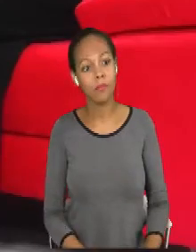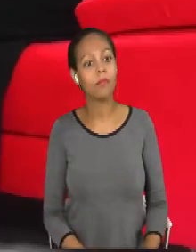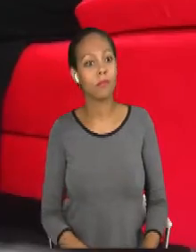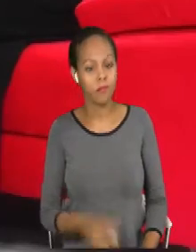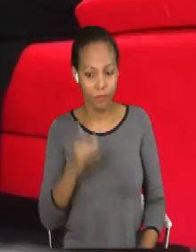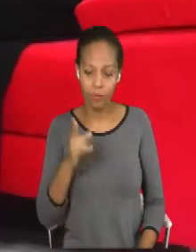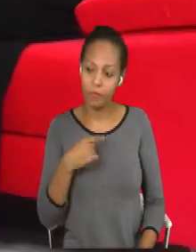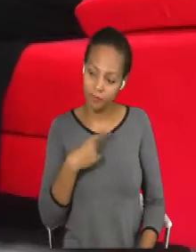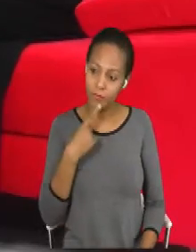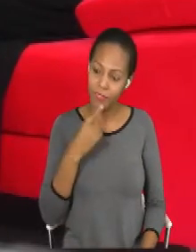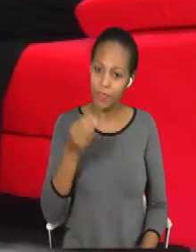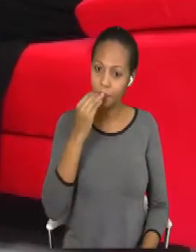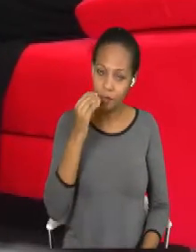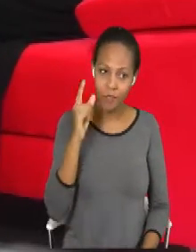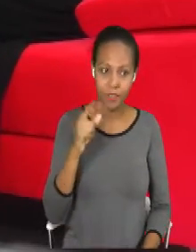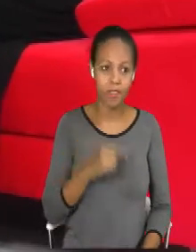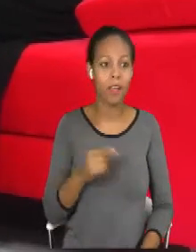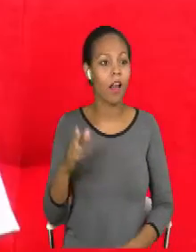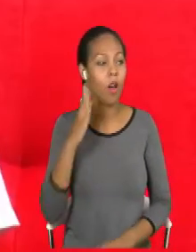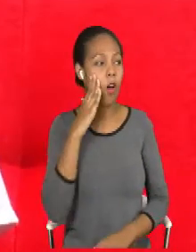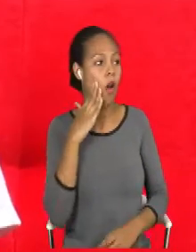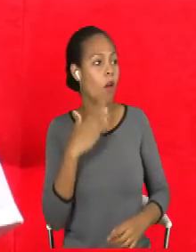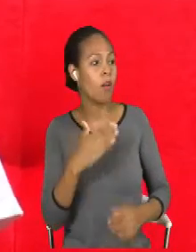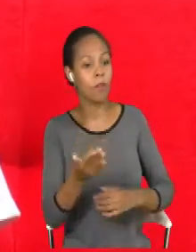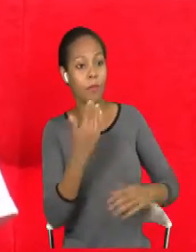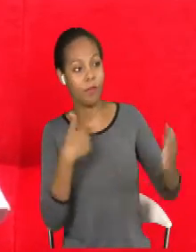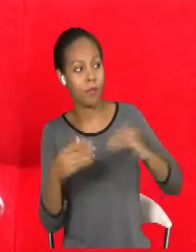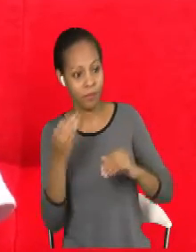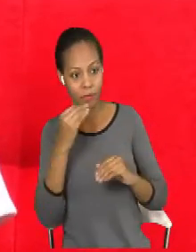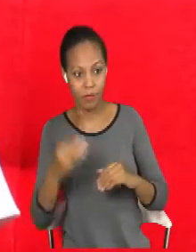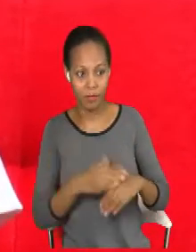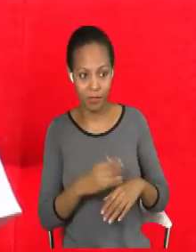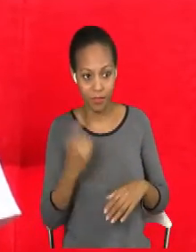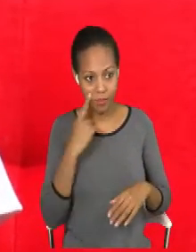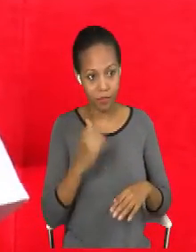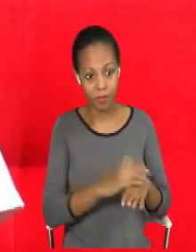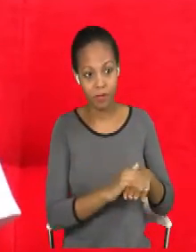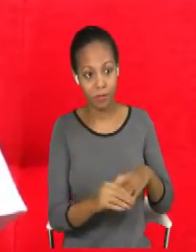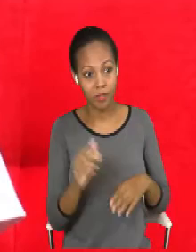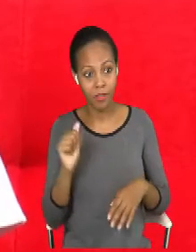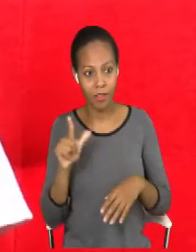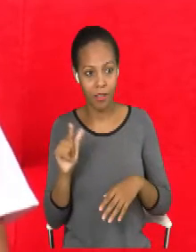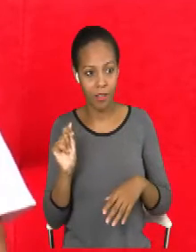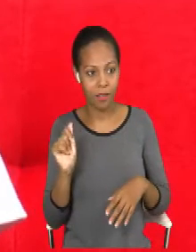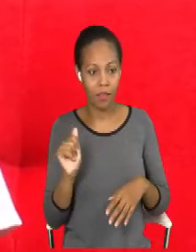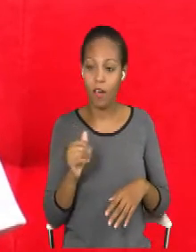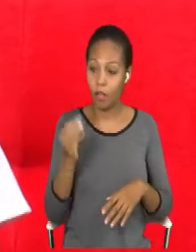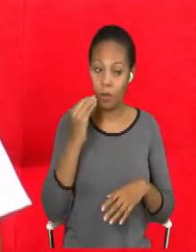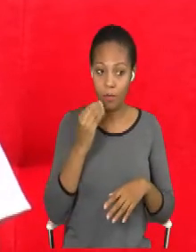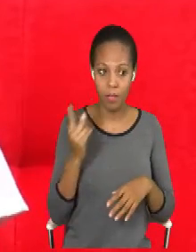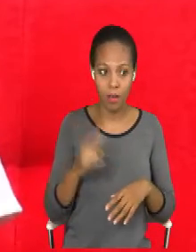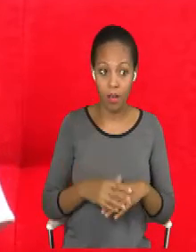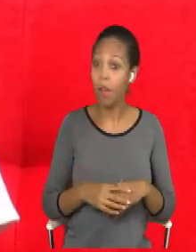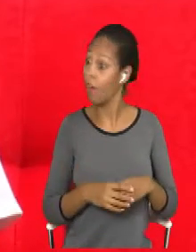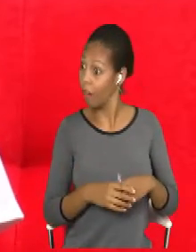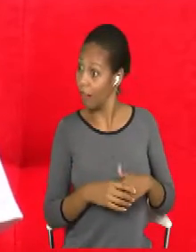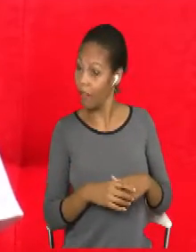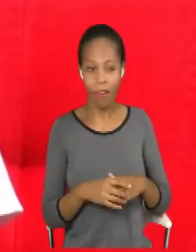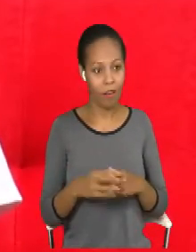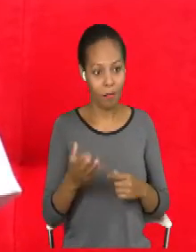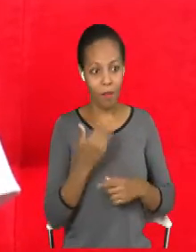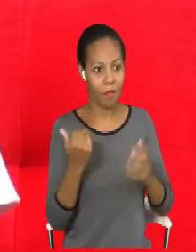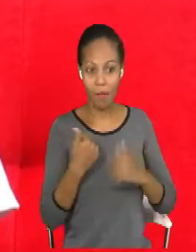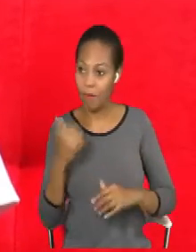comida. Atrae muchísimo a los jóvenes. Apenas nosotros le decimos, oye, te invitamos a Alfa, hay comida. Ya ellos hacen la cara como que, uy, vamos porque hay